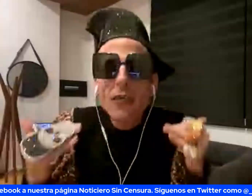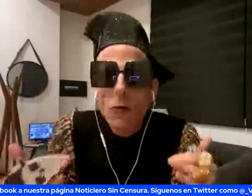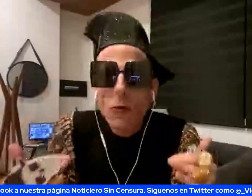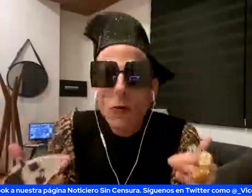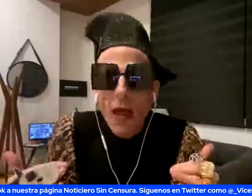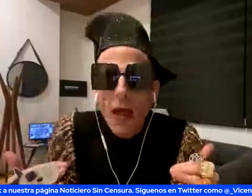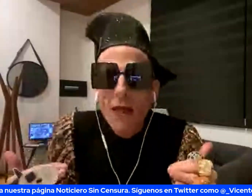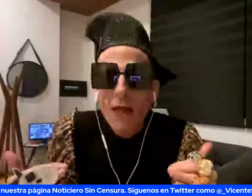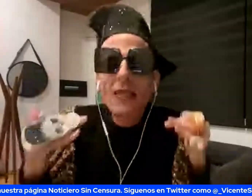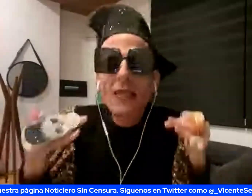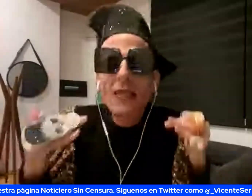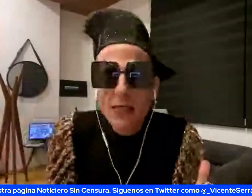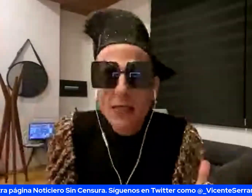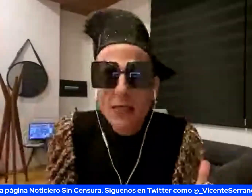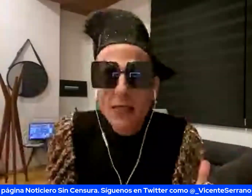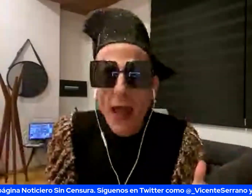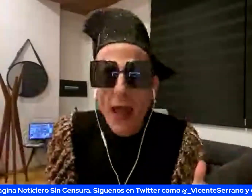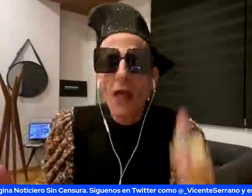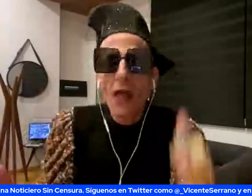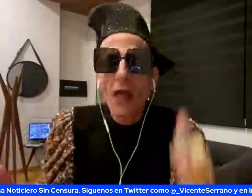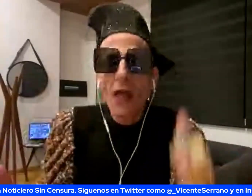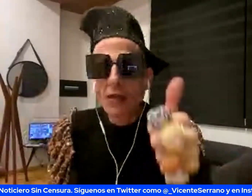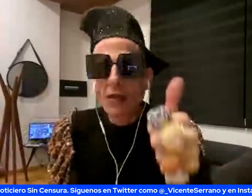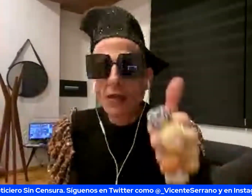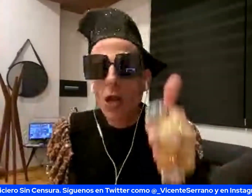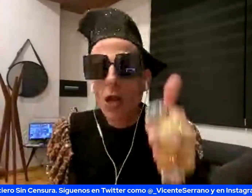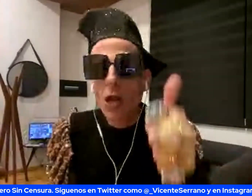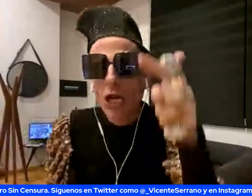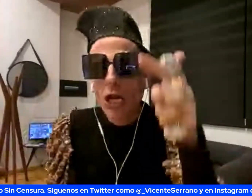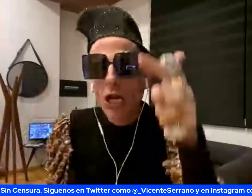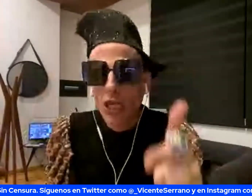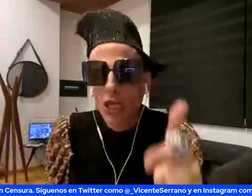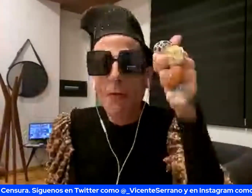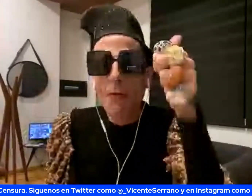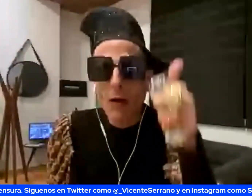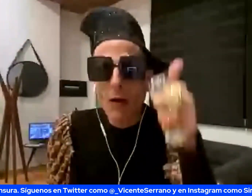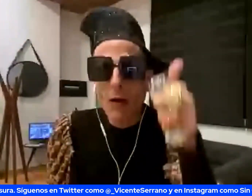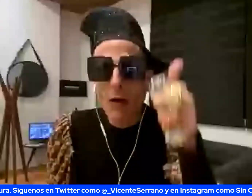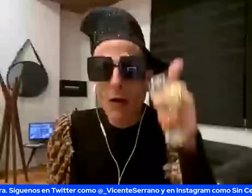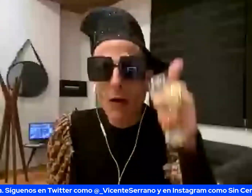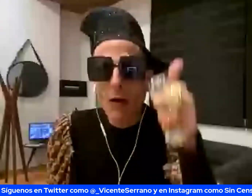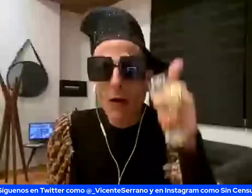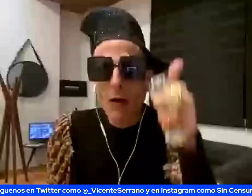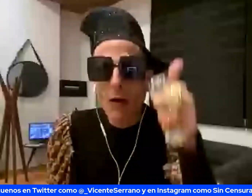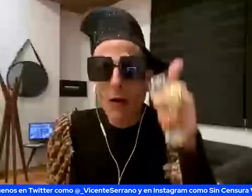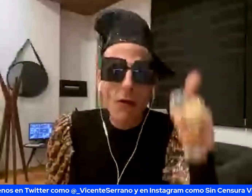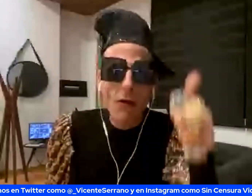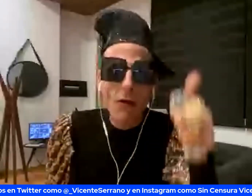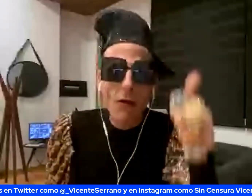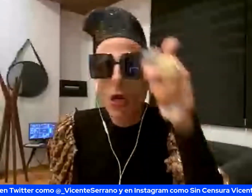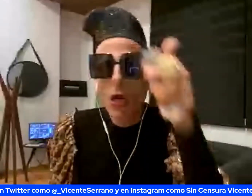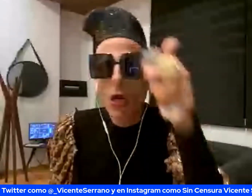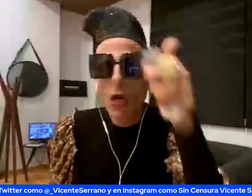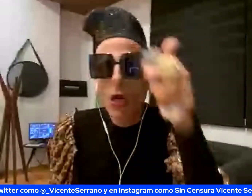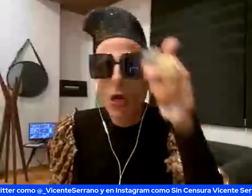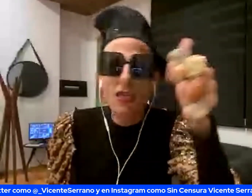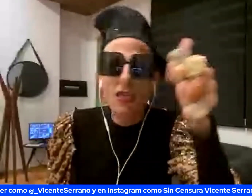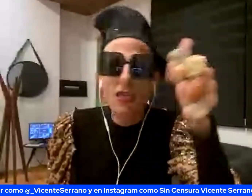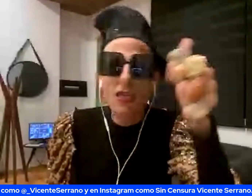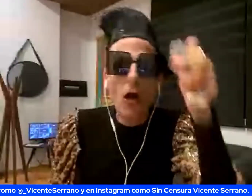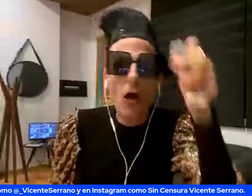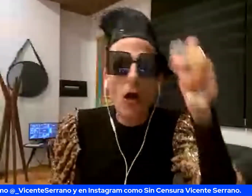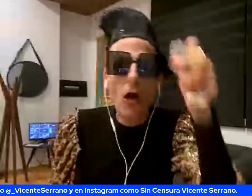que escuché desde que nací fue devaluación, crisis, devaluación, crisis, devaluación,